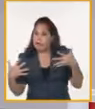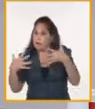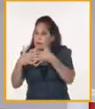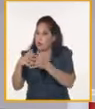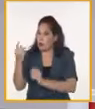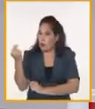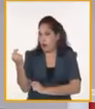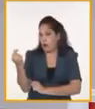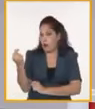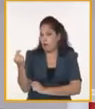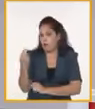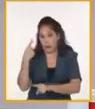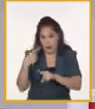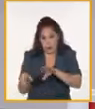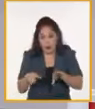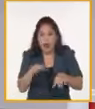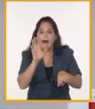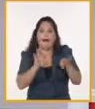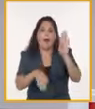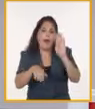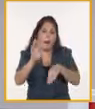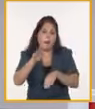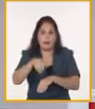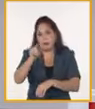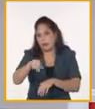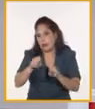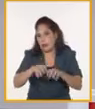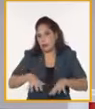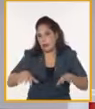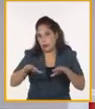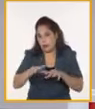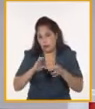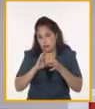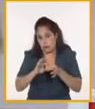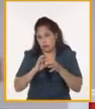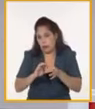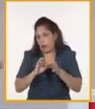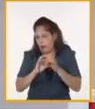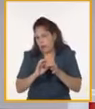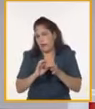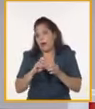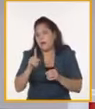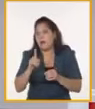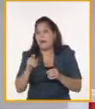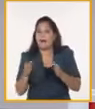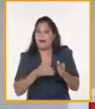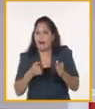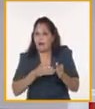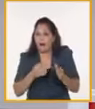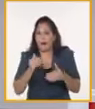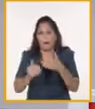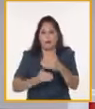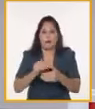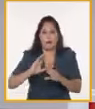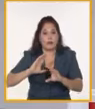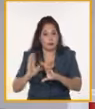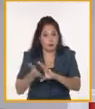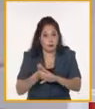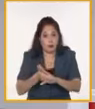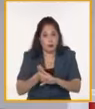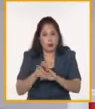también ha pasado que en determinadas circunstancias ya más críticas que han derivado inclusive en en procesos penales